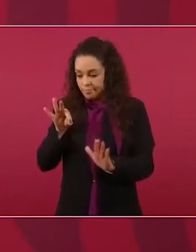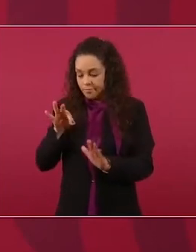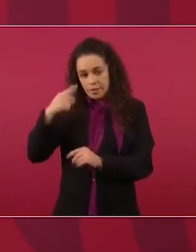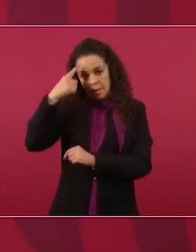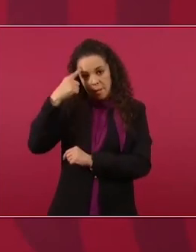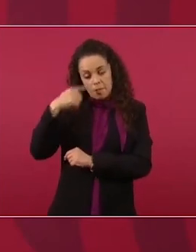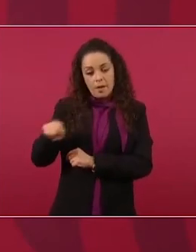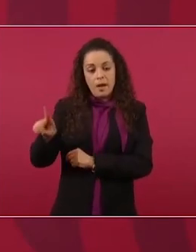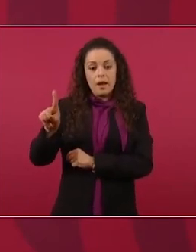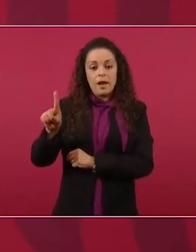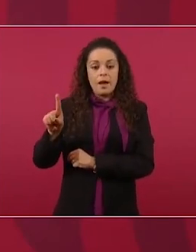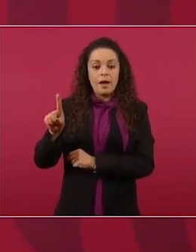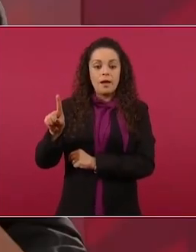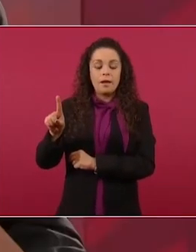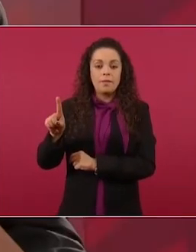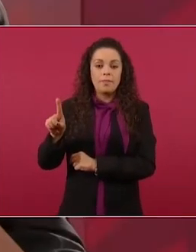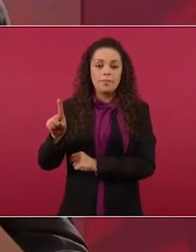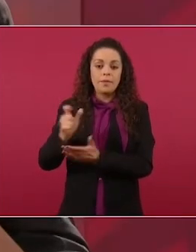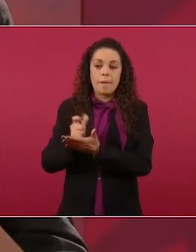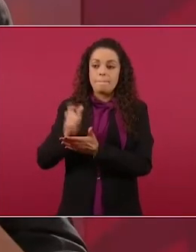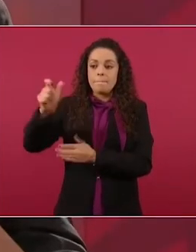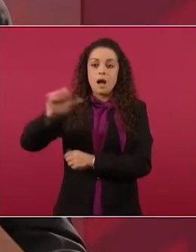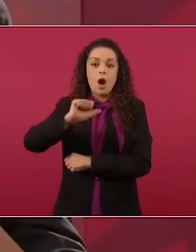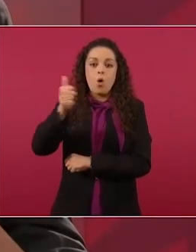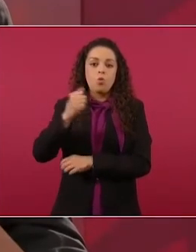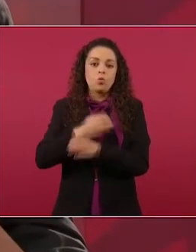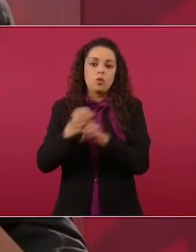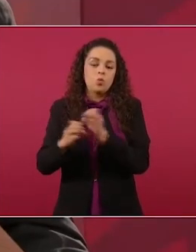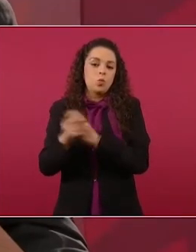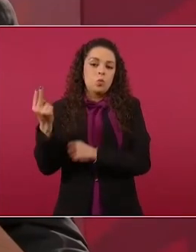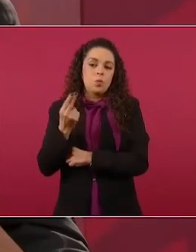utilizar para otros gastos,